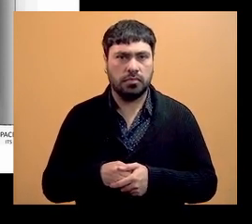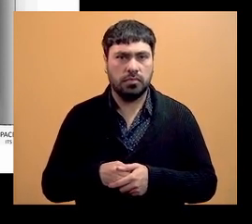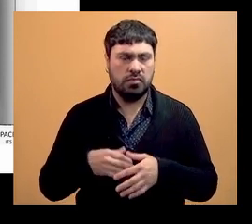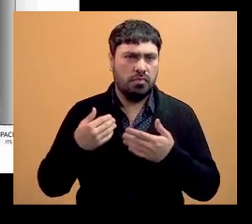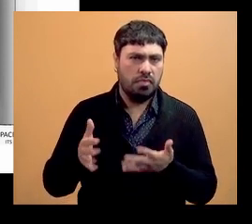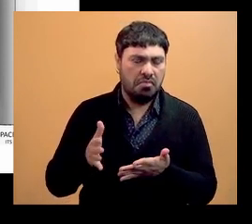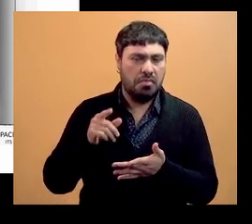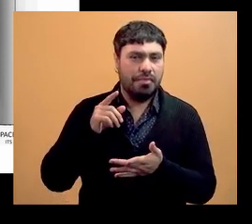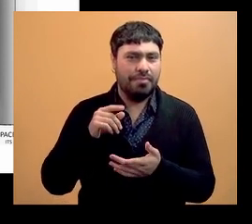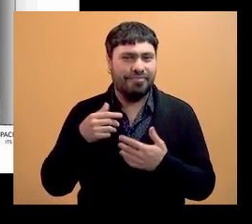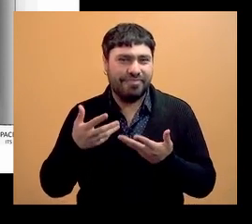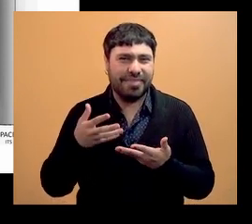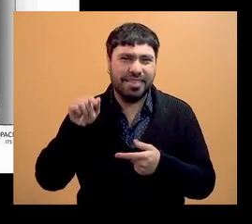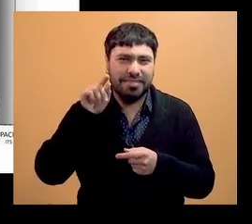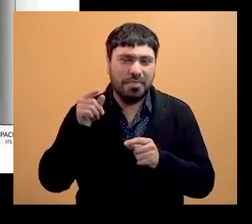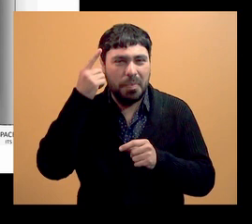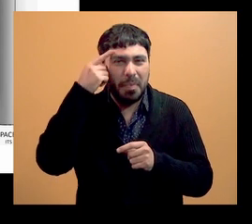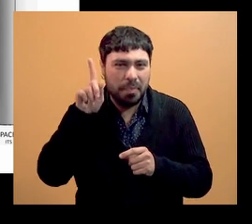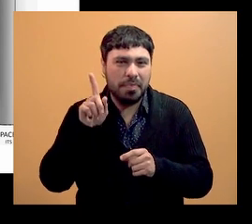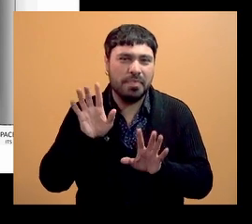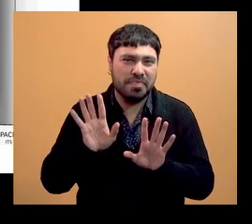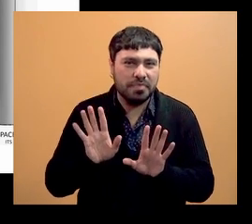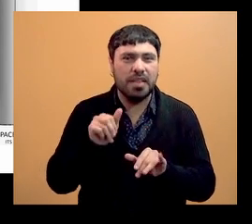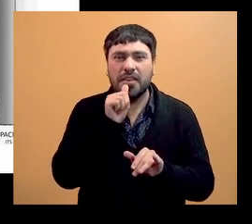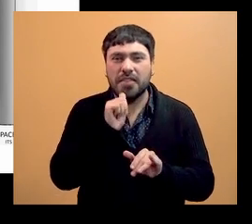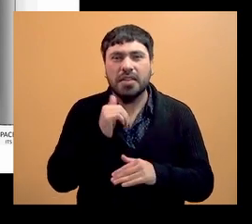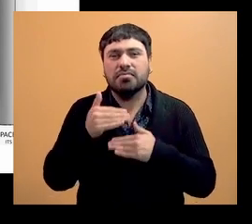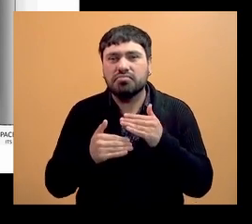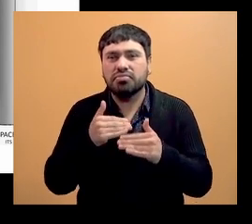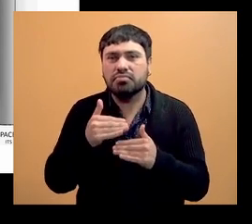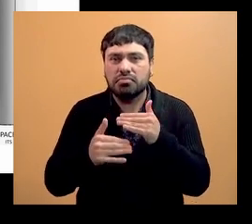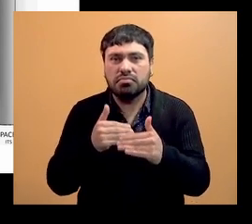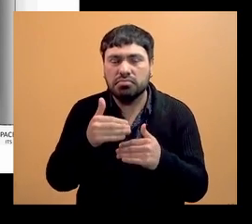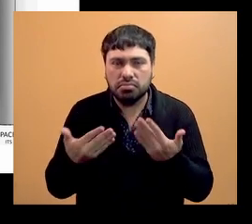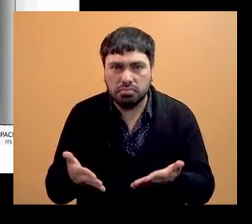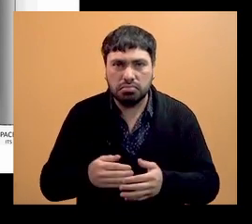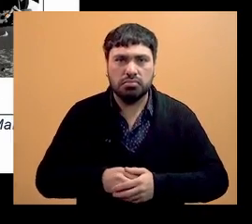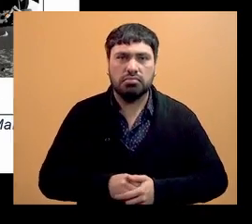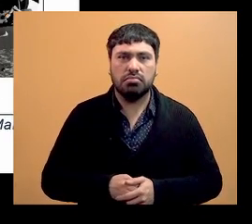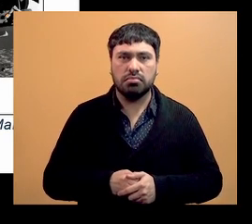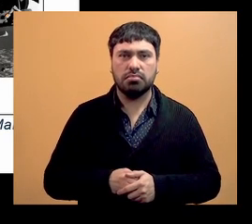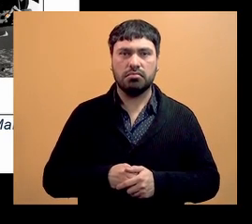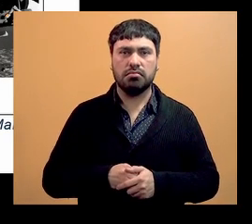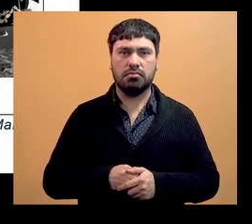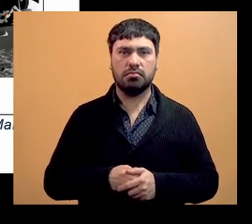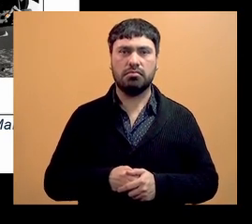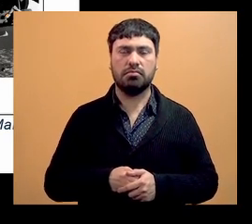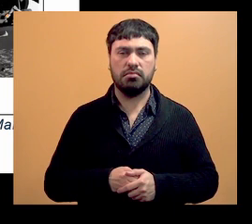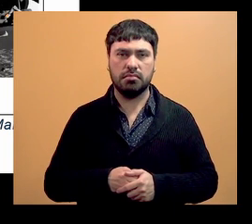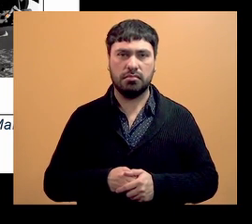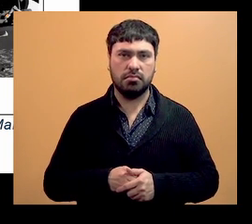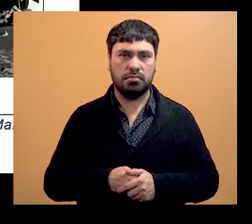estilo, y creo que habría sido bastante incómodo, así que, pero sí, es caballero, Sir Richard Branson. No solo respecto